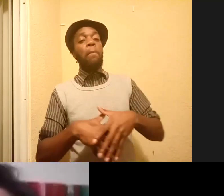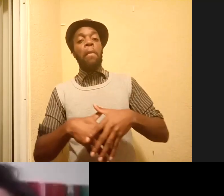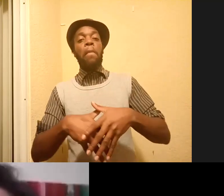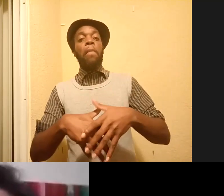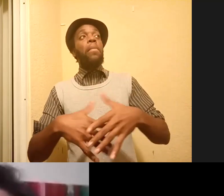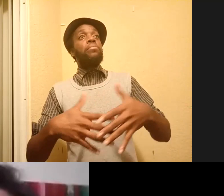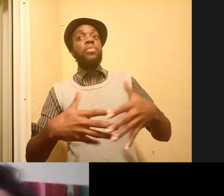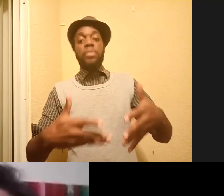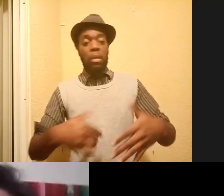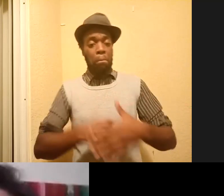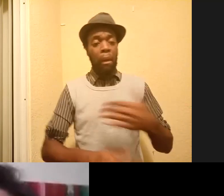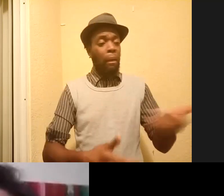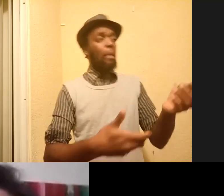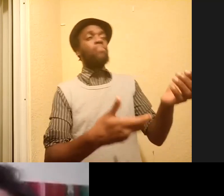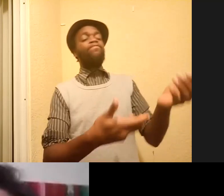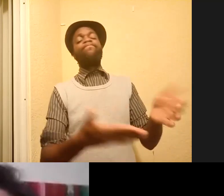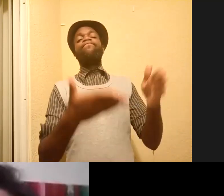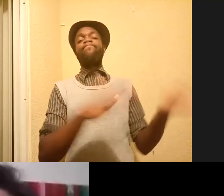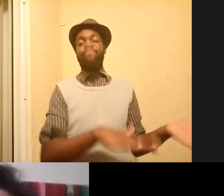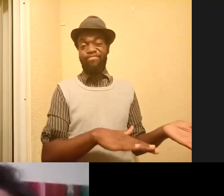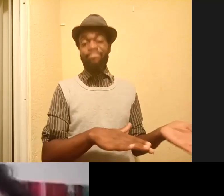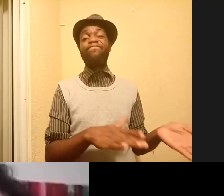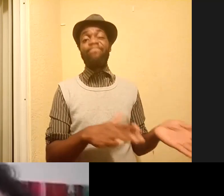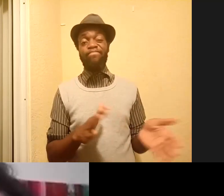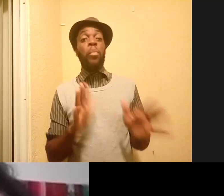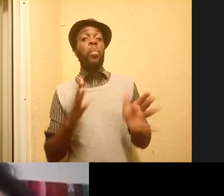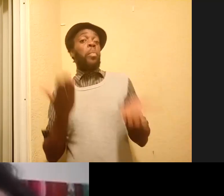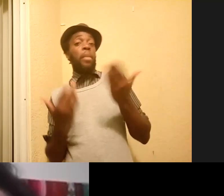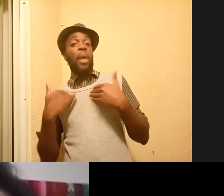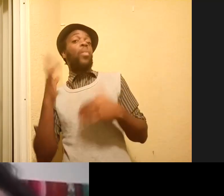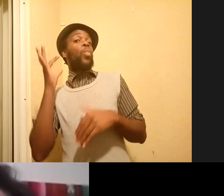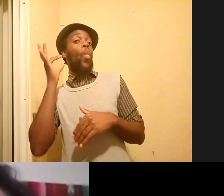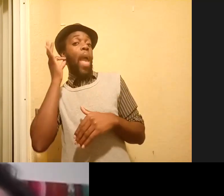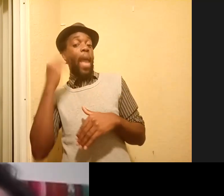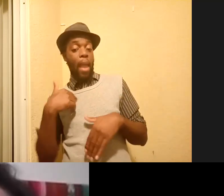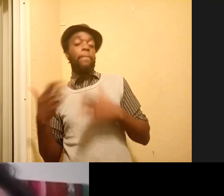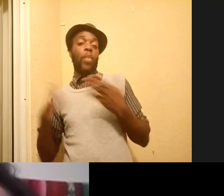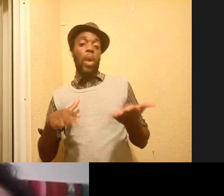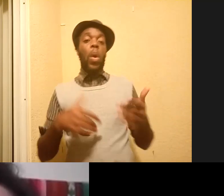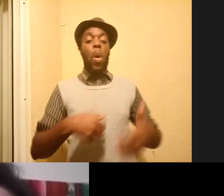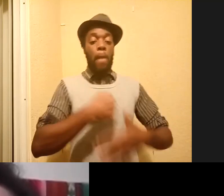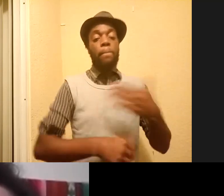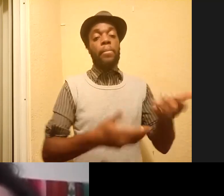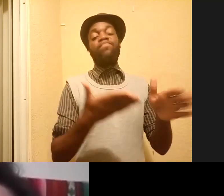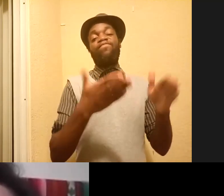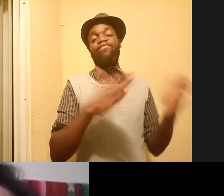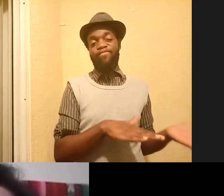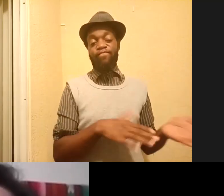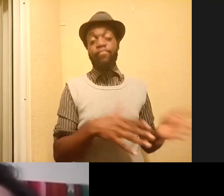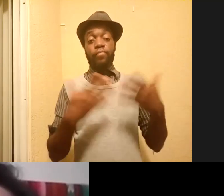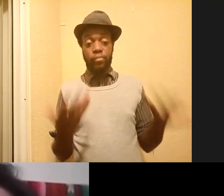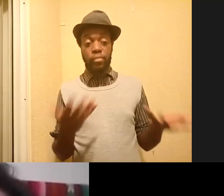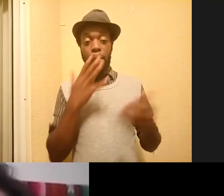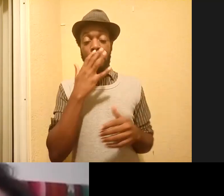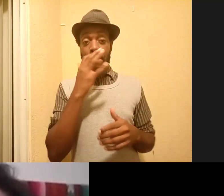Debido a la situación de dependencia que las personas con discapacidad podemos tener, estamos sujetas